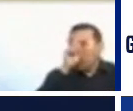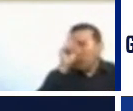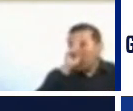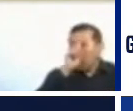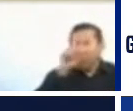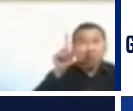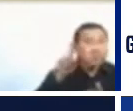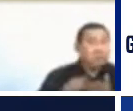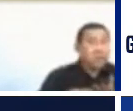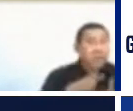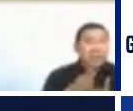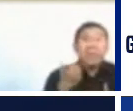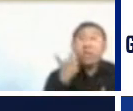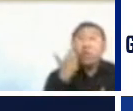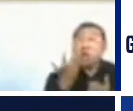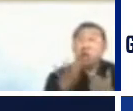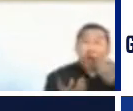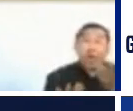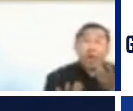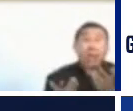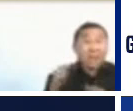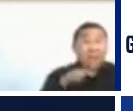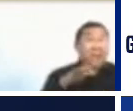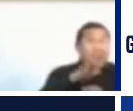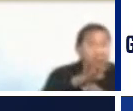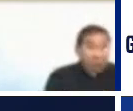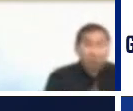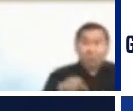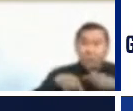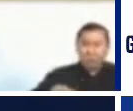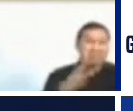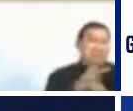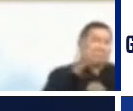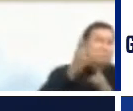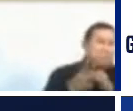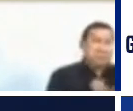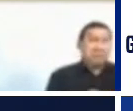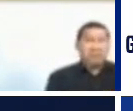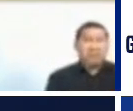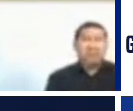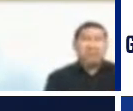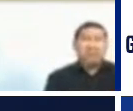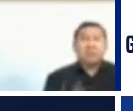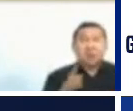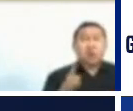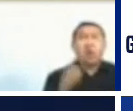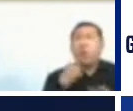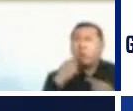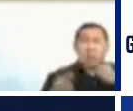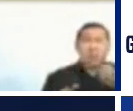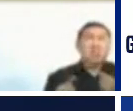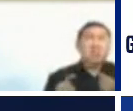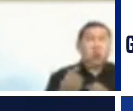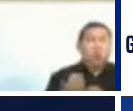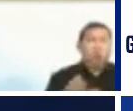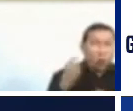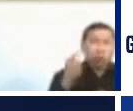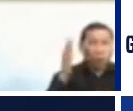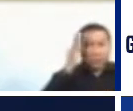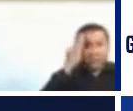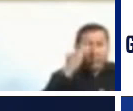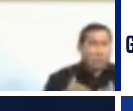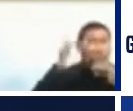consejeros electorales los que quieran vulnerar la democracia de nuestro país. Y que la revocación de